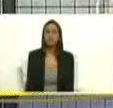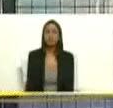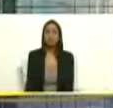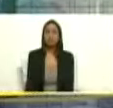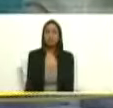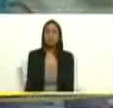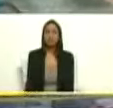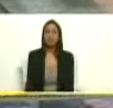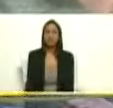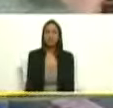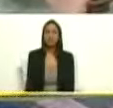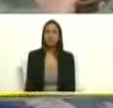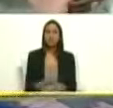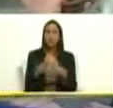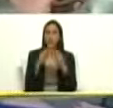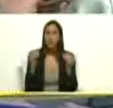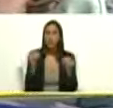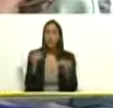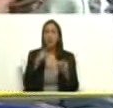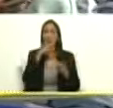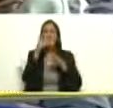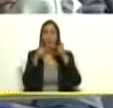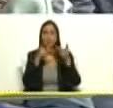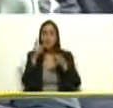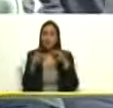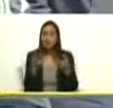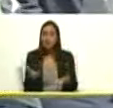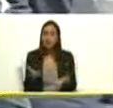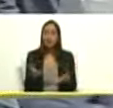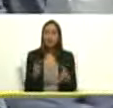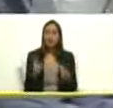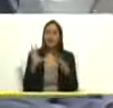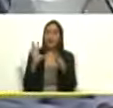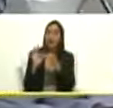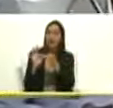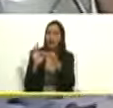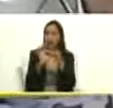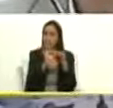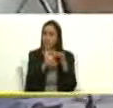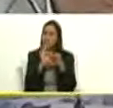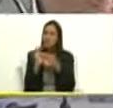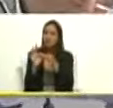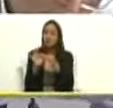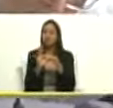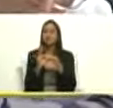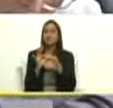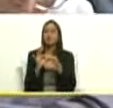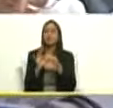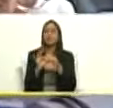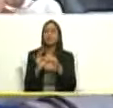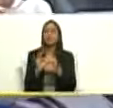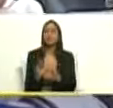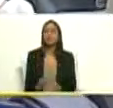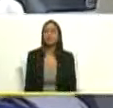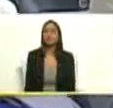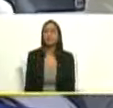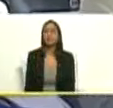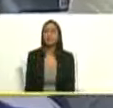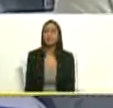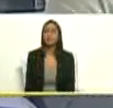política de alianza de reunificación para